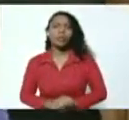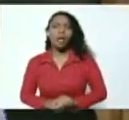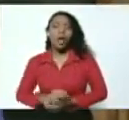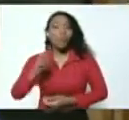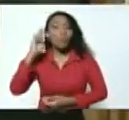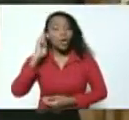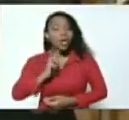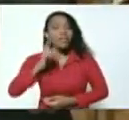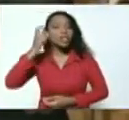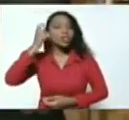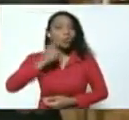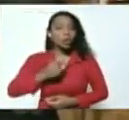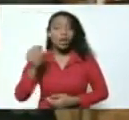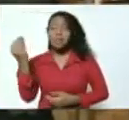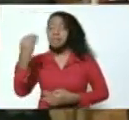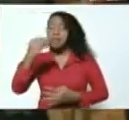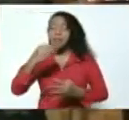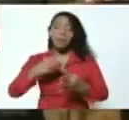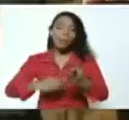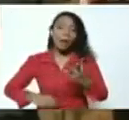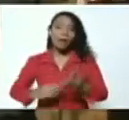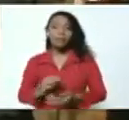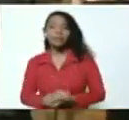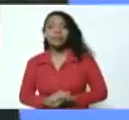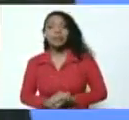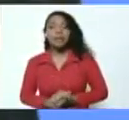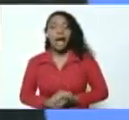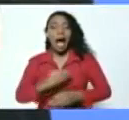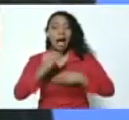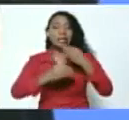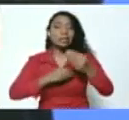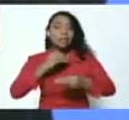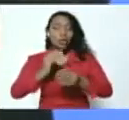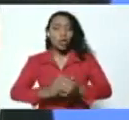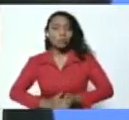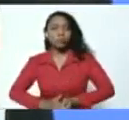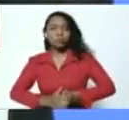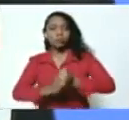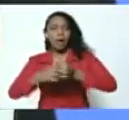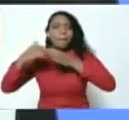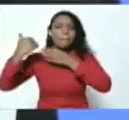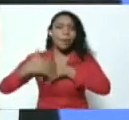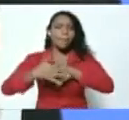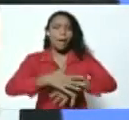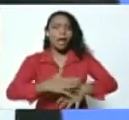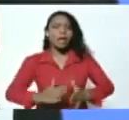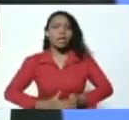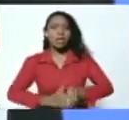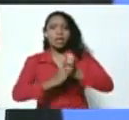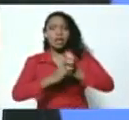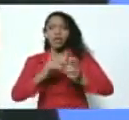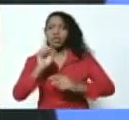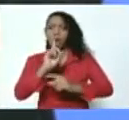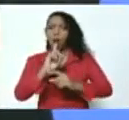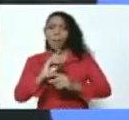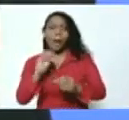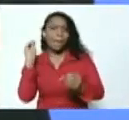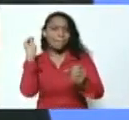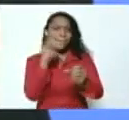Bolívar, Sucre y los demás y las demás, llevando nuestro ejército libertador, no para invadir